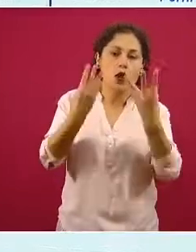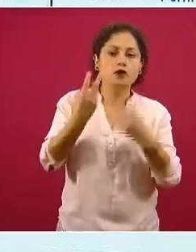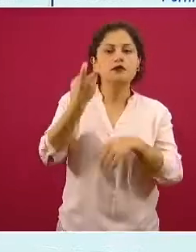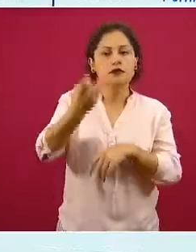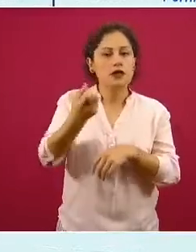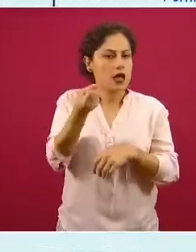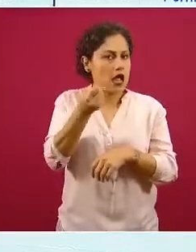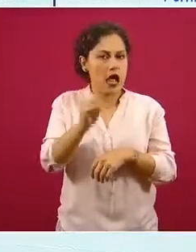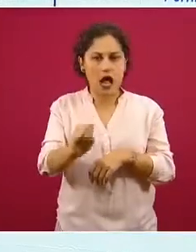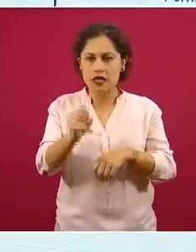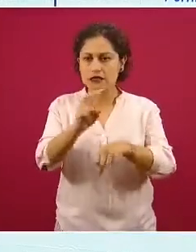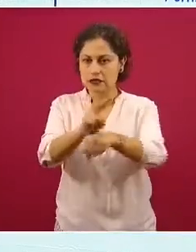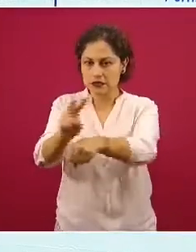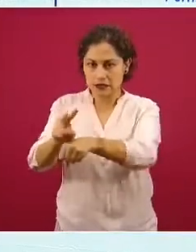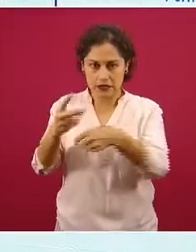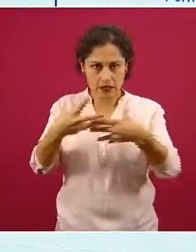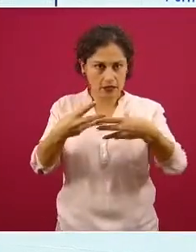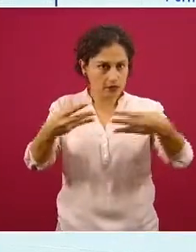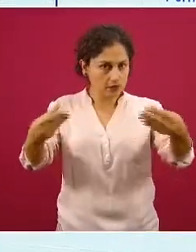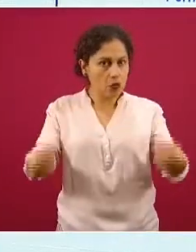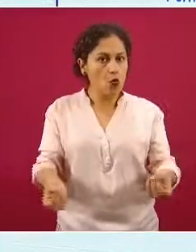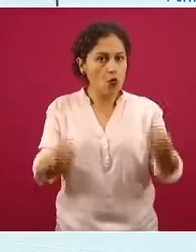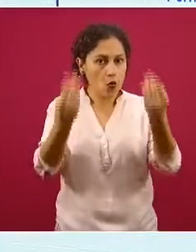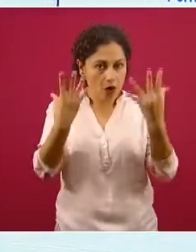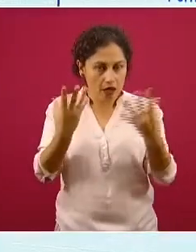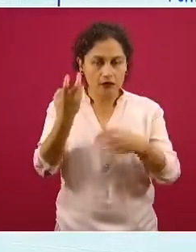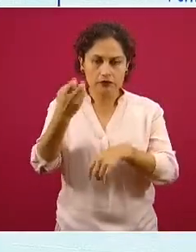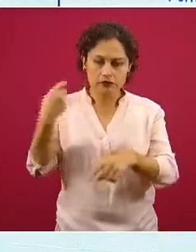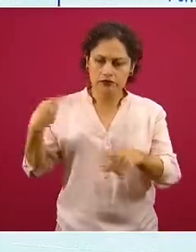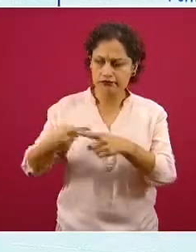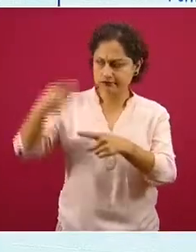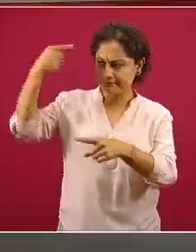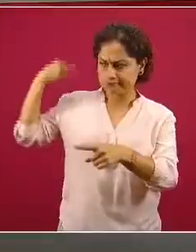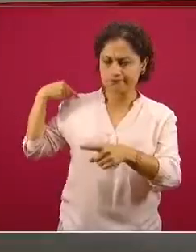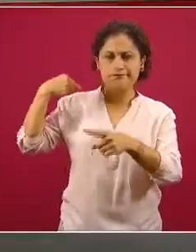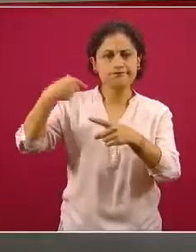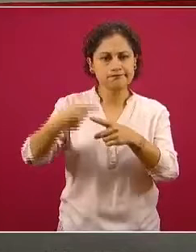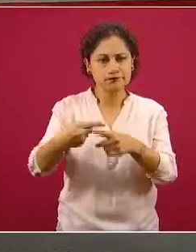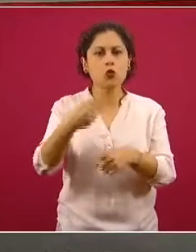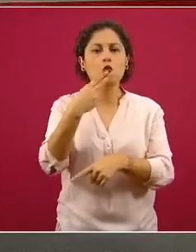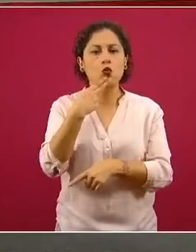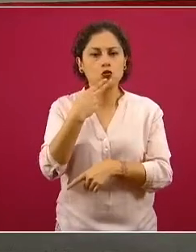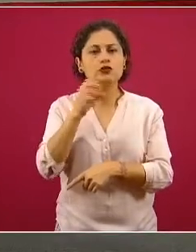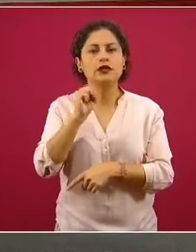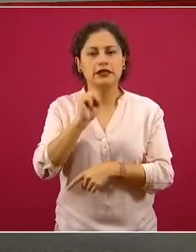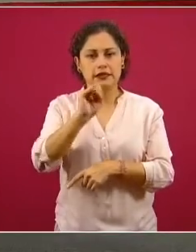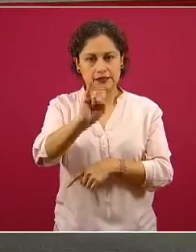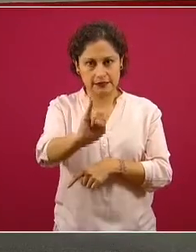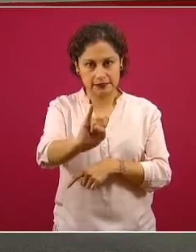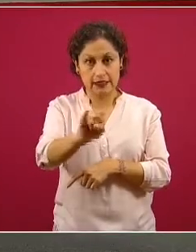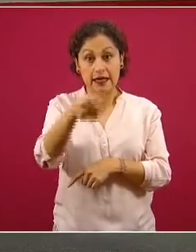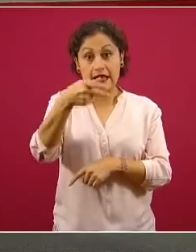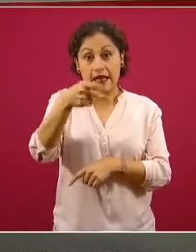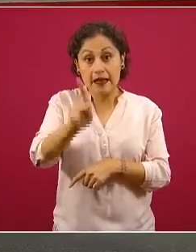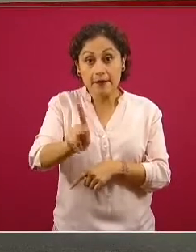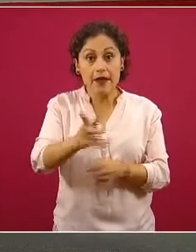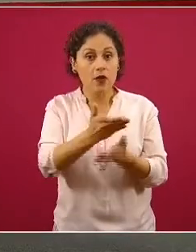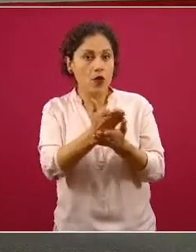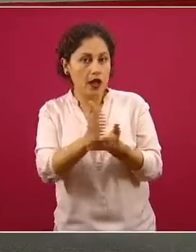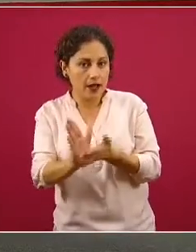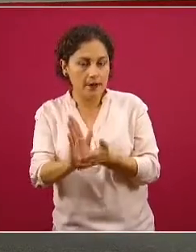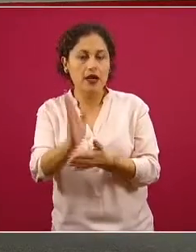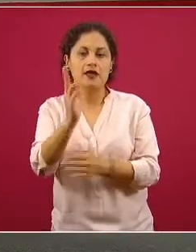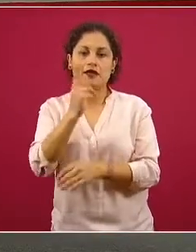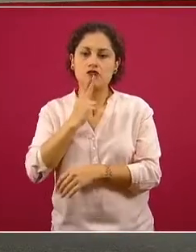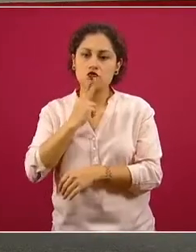funcionado y sigue funcionando una parte importante de la vigilancia epidemiológica. Pero no lo es todo. Se han